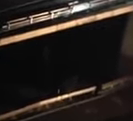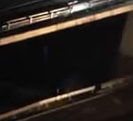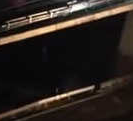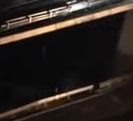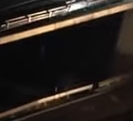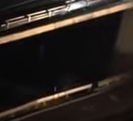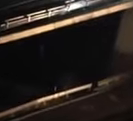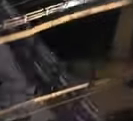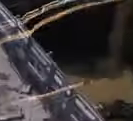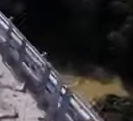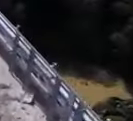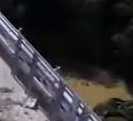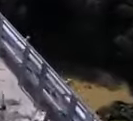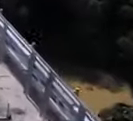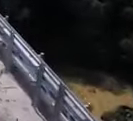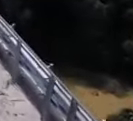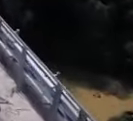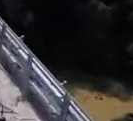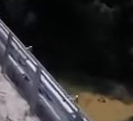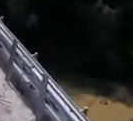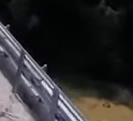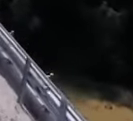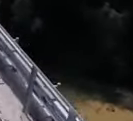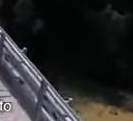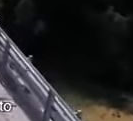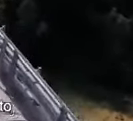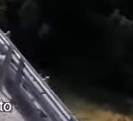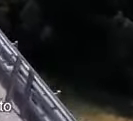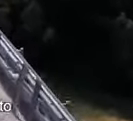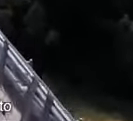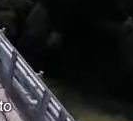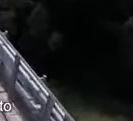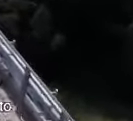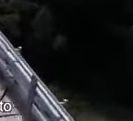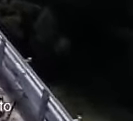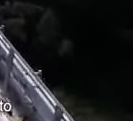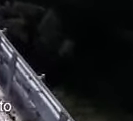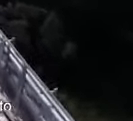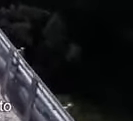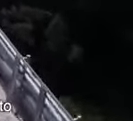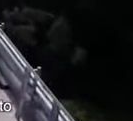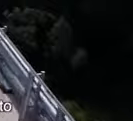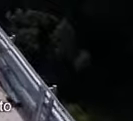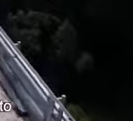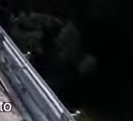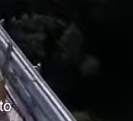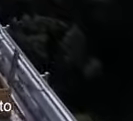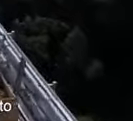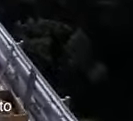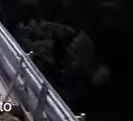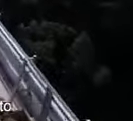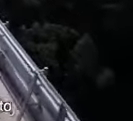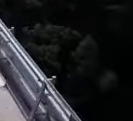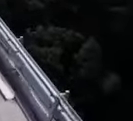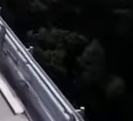carretera México-Toluca. Viaducto 2. Continúa la instalación de vía y el colado de plintos de concreto en el